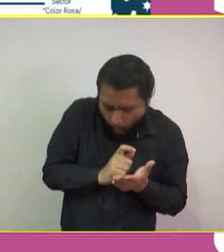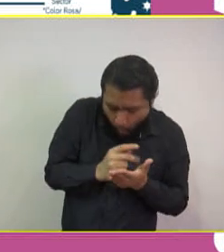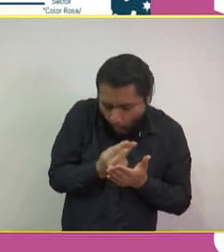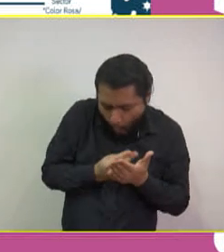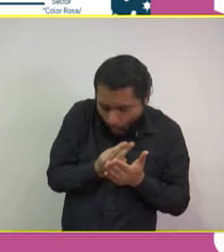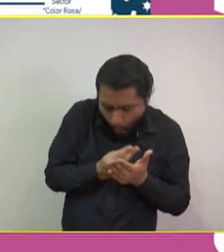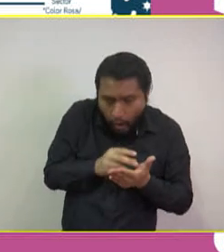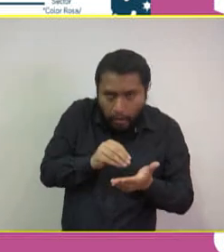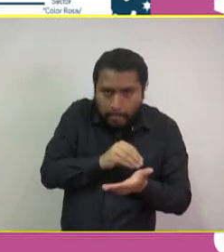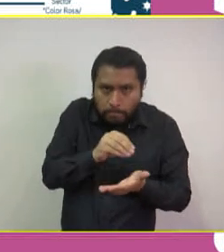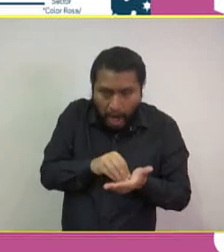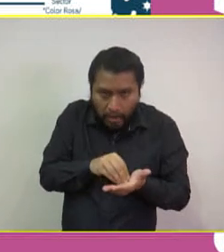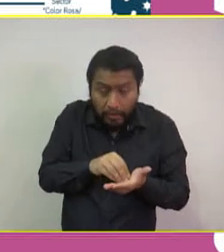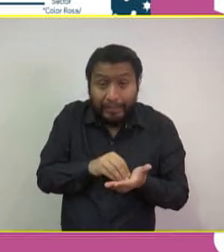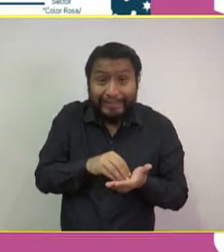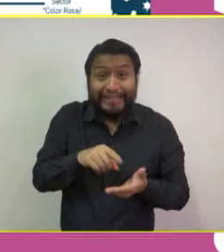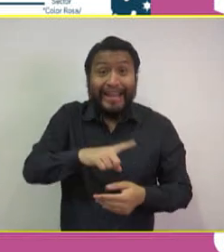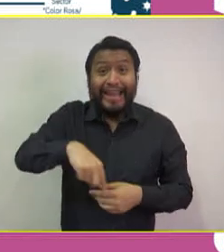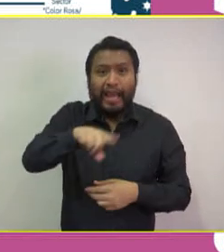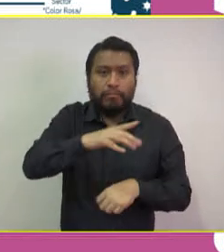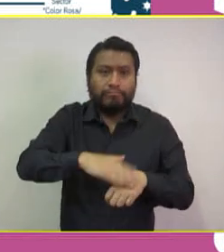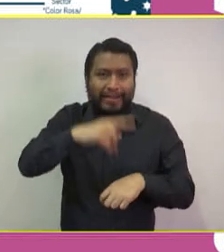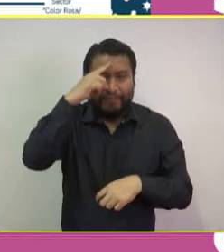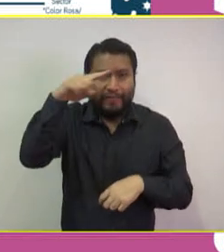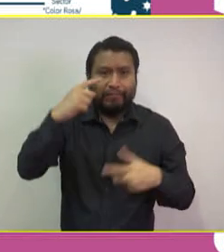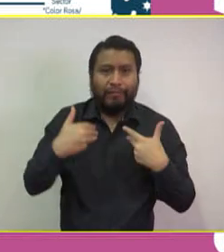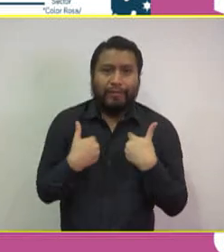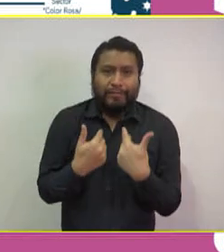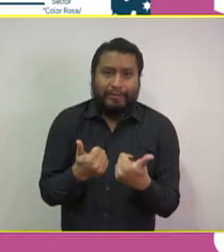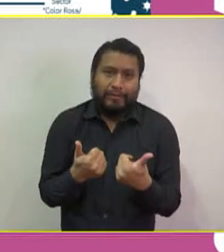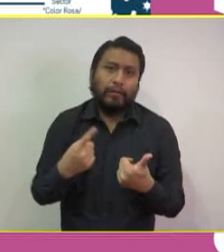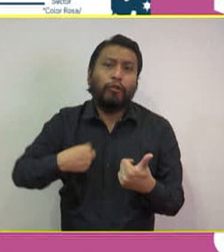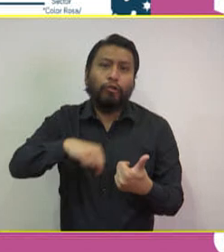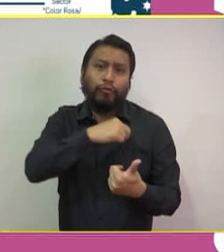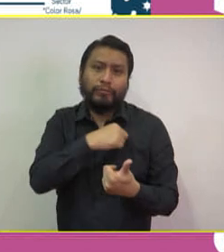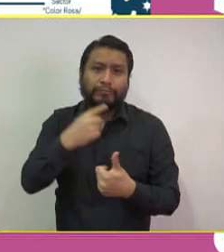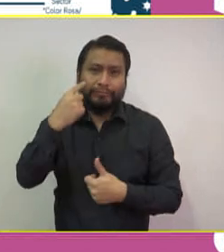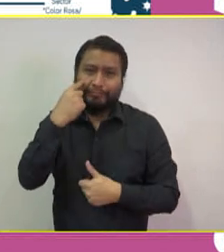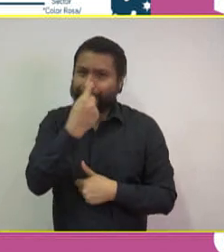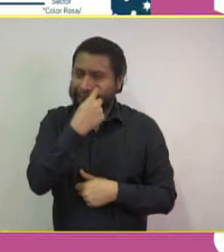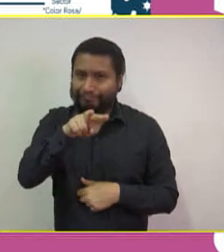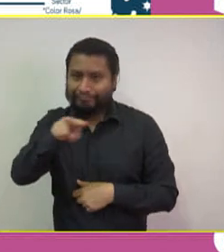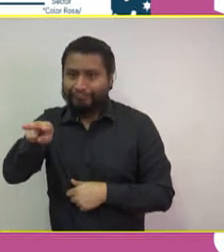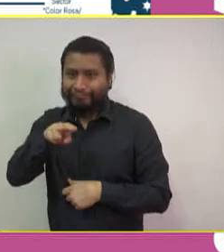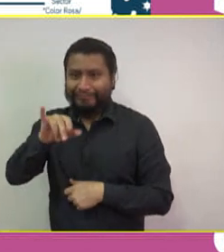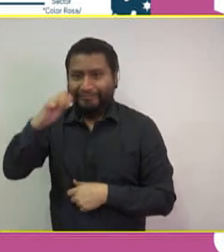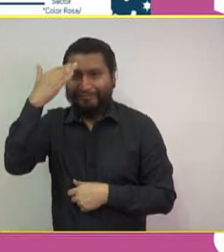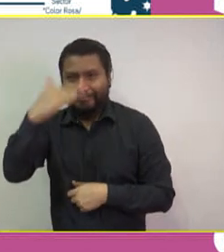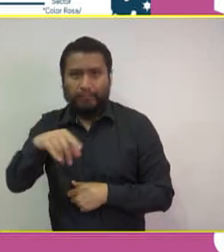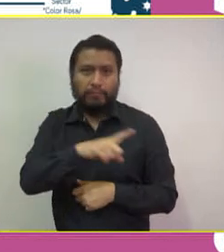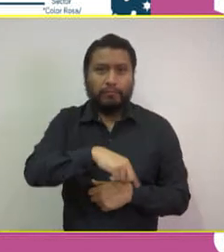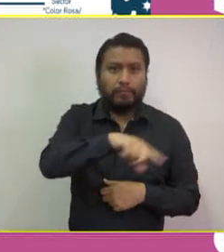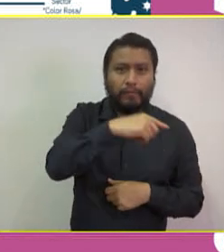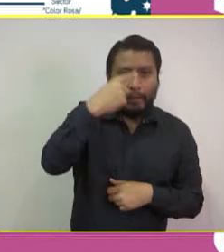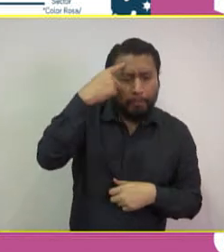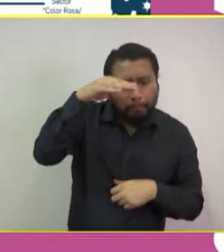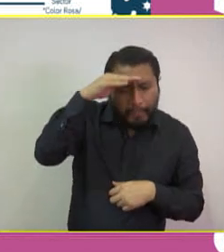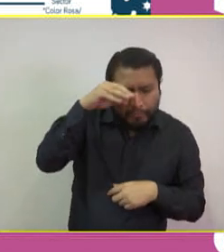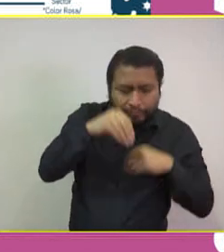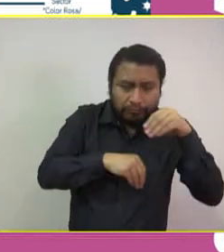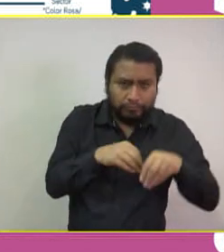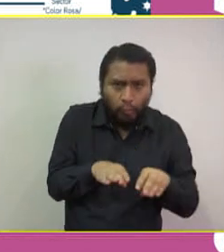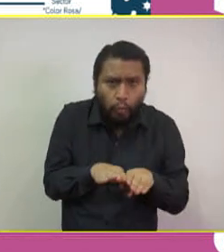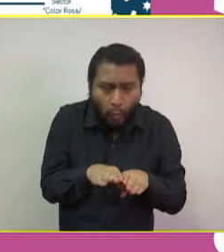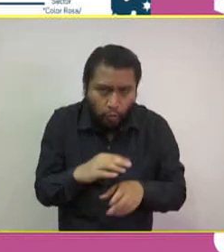más fieles a lo que ellos entienden por un microorganismo que a lo que nosotros como personas normovisuales los podemos entender. Y agregado a